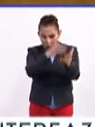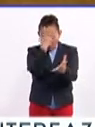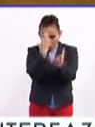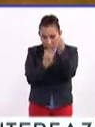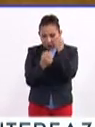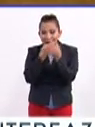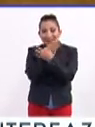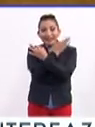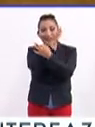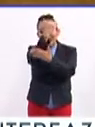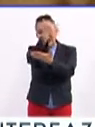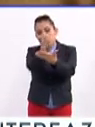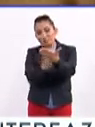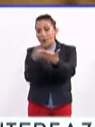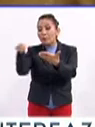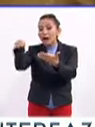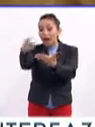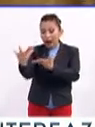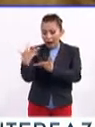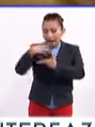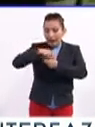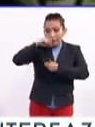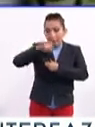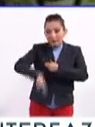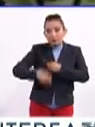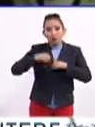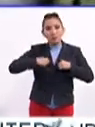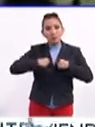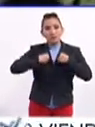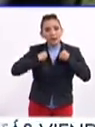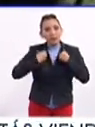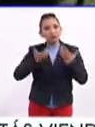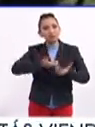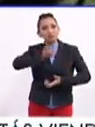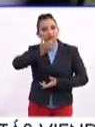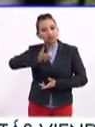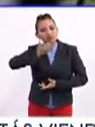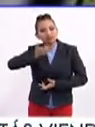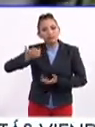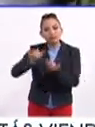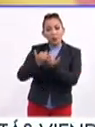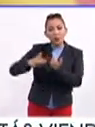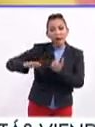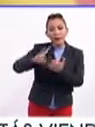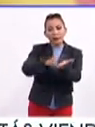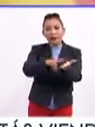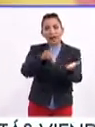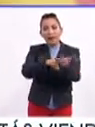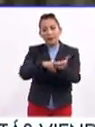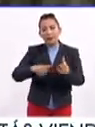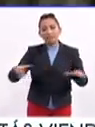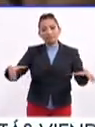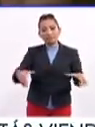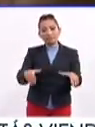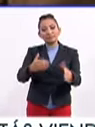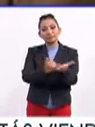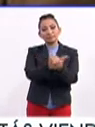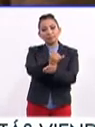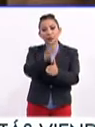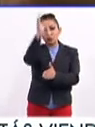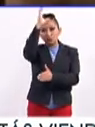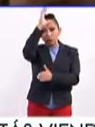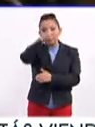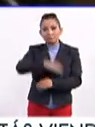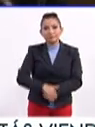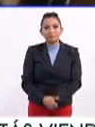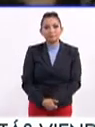de la Declaración para que lleguen a formar parte de los modos de vida y costumbres compartidos y valorados que constituyen la definición de